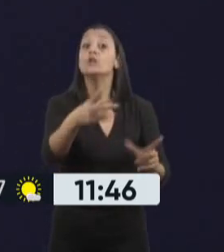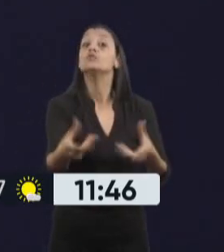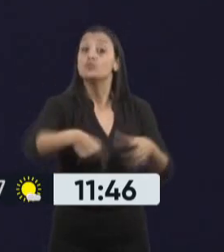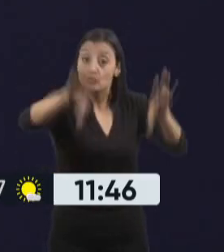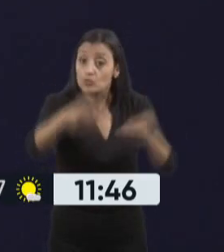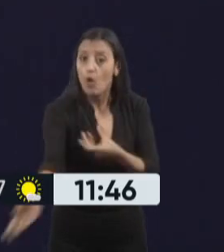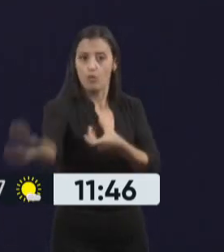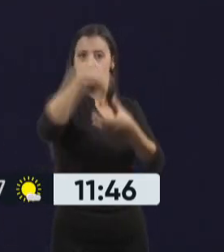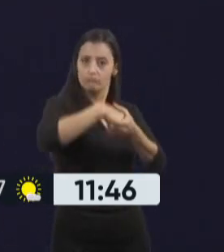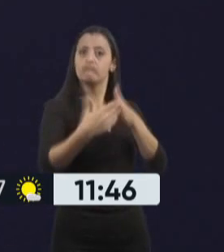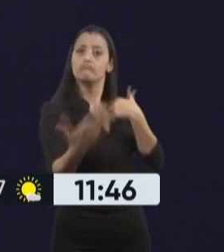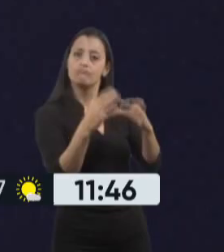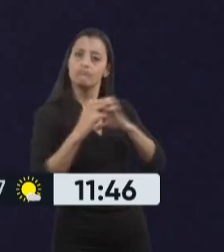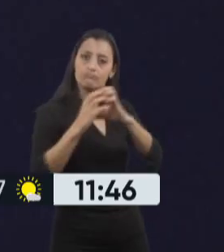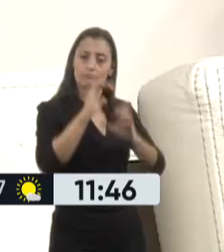debate.